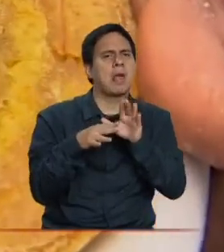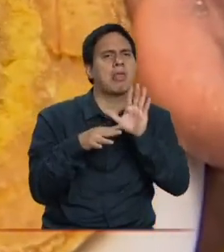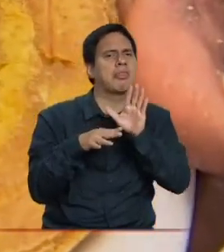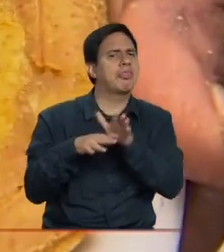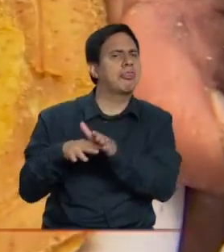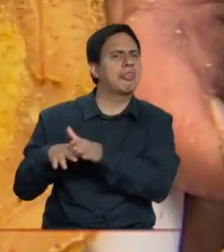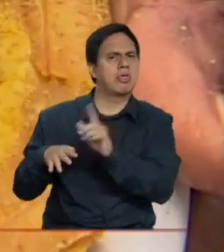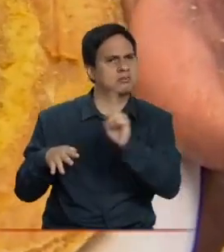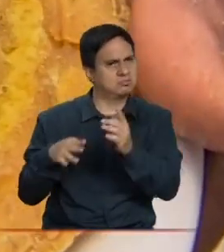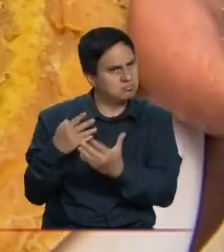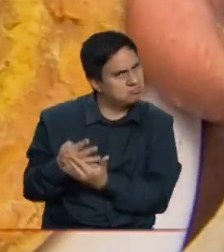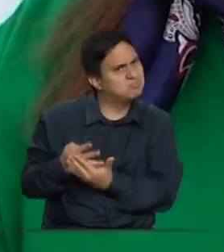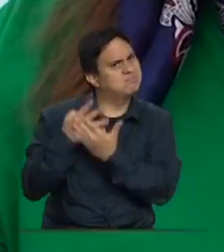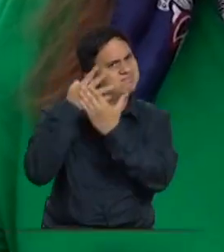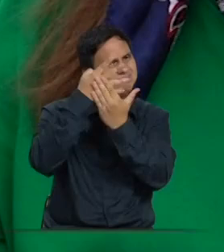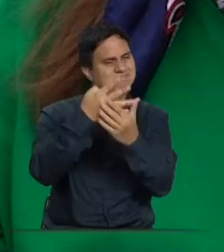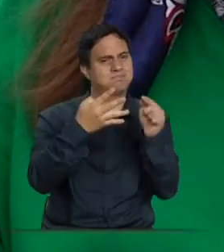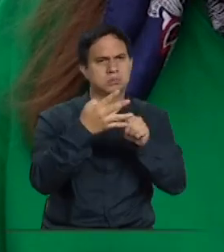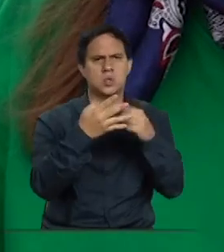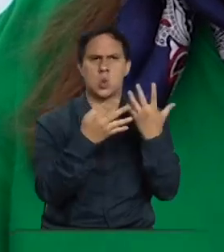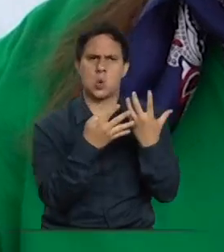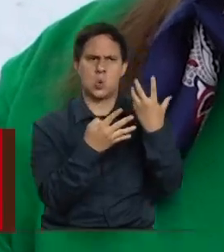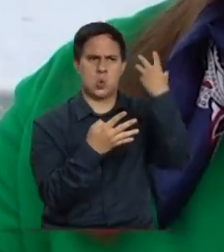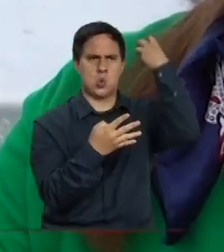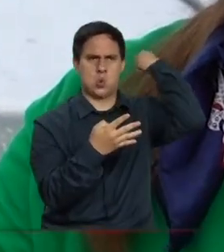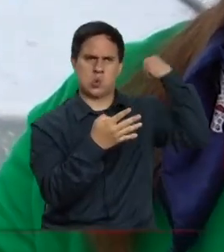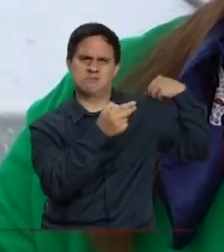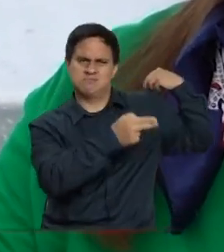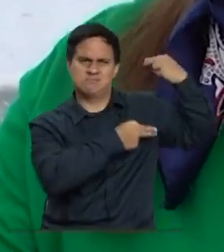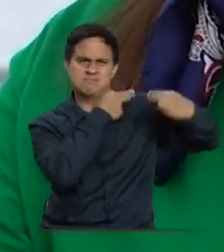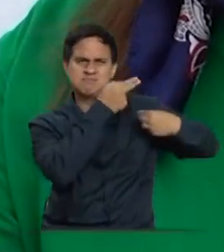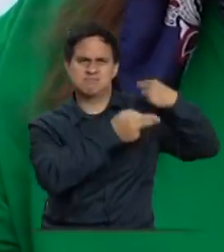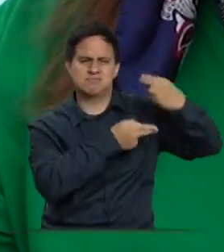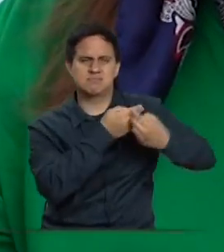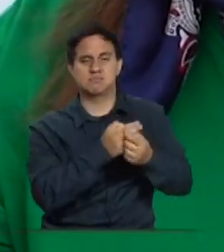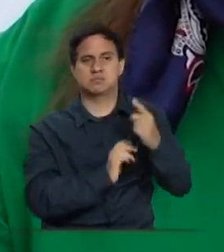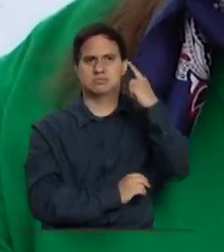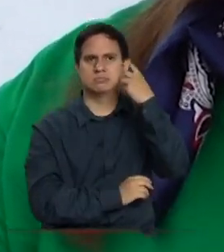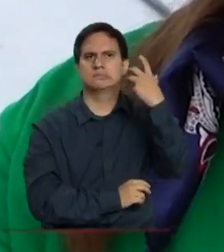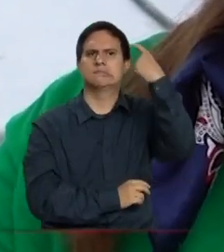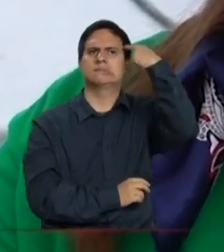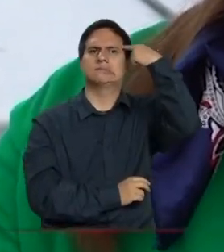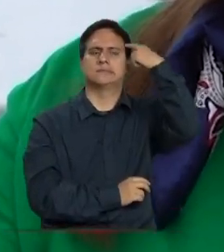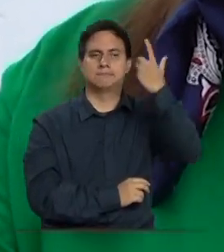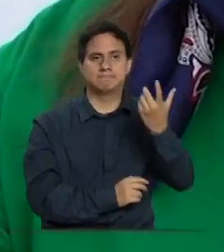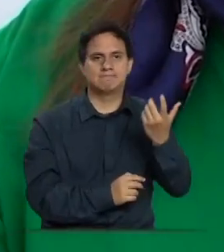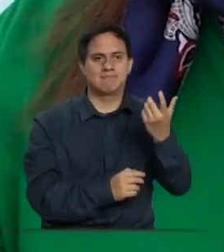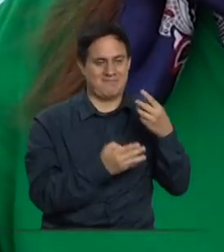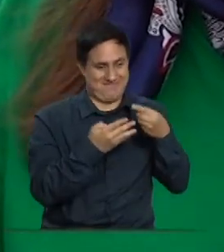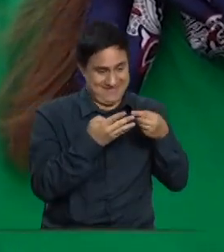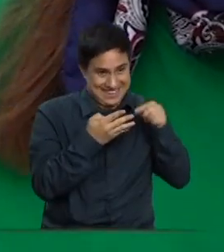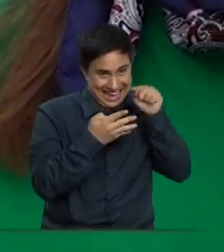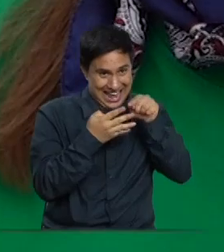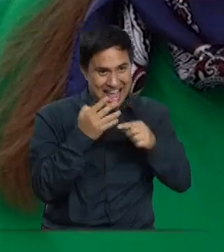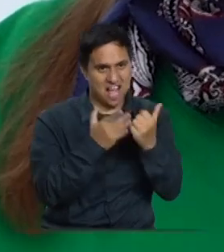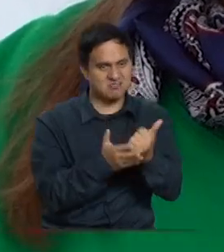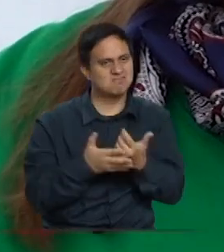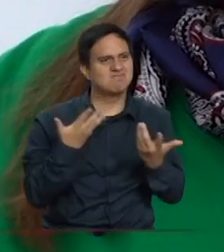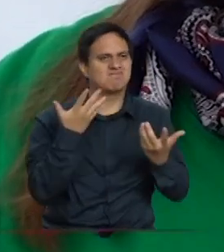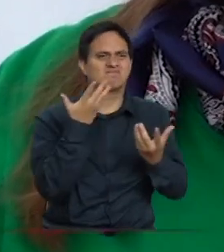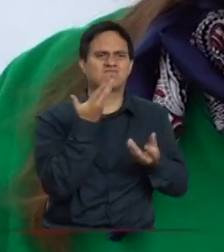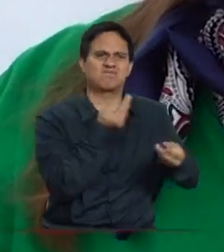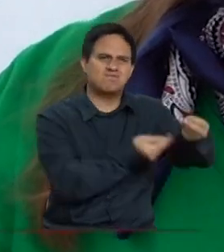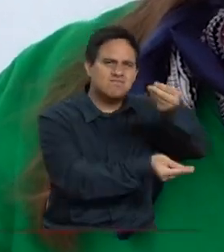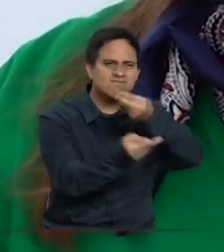visibilizar esa herencia ancestral para fortalecer tanto la economía y fortalecer la